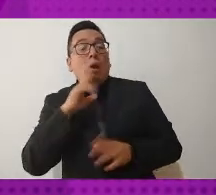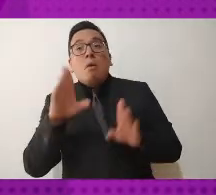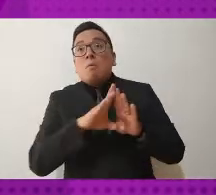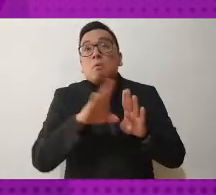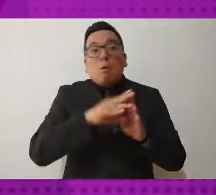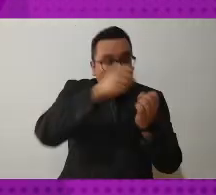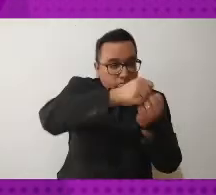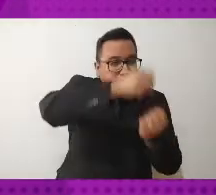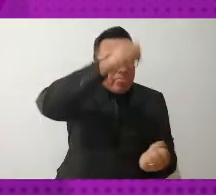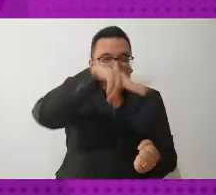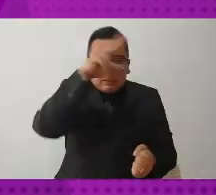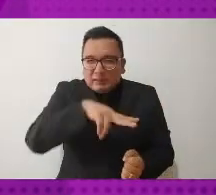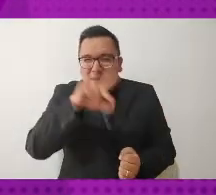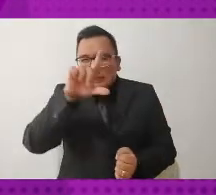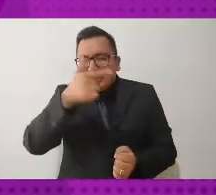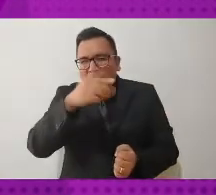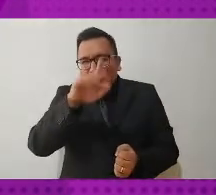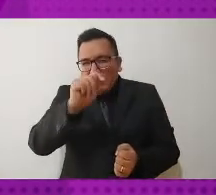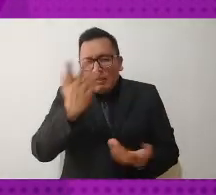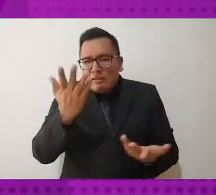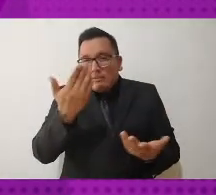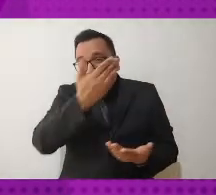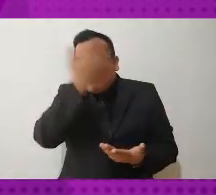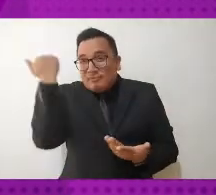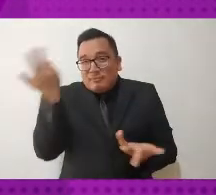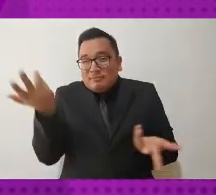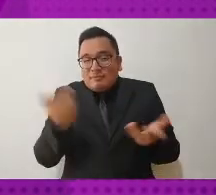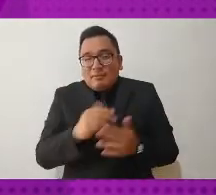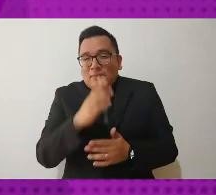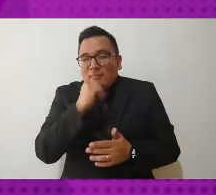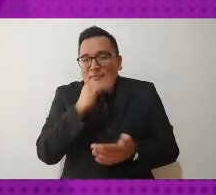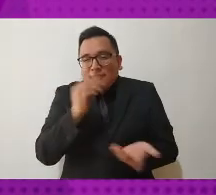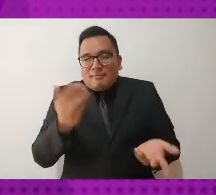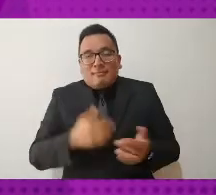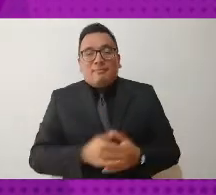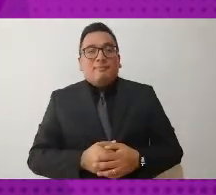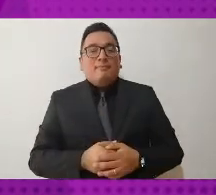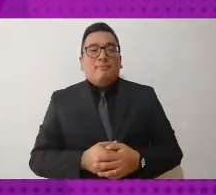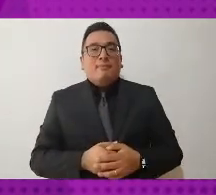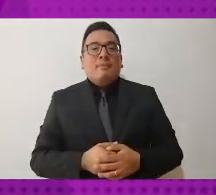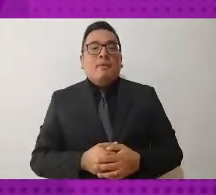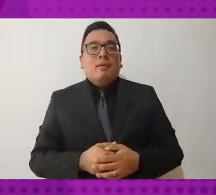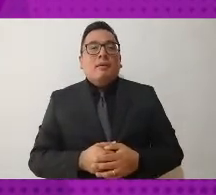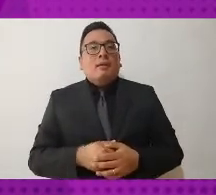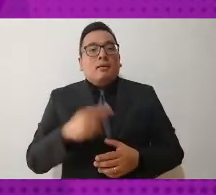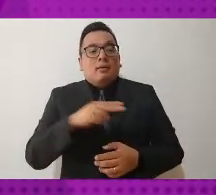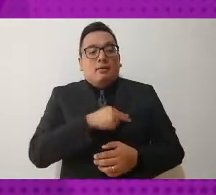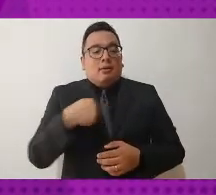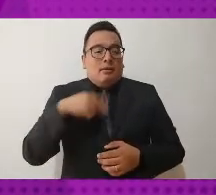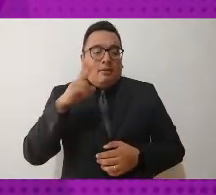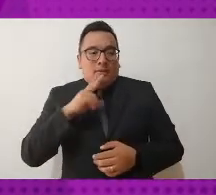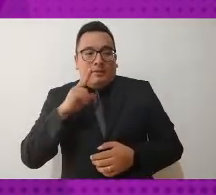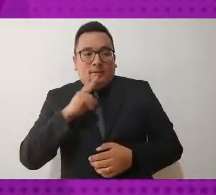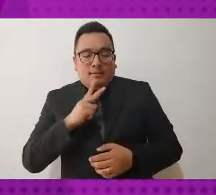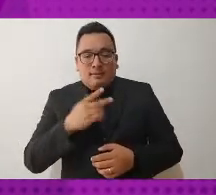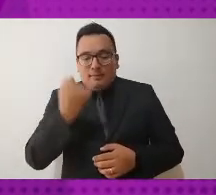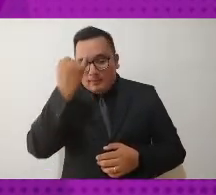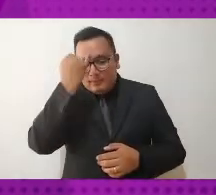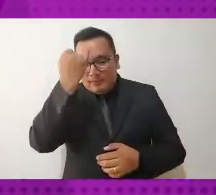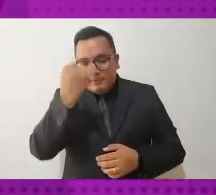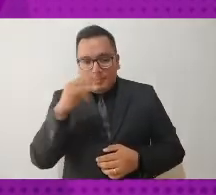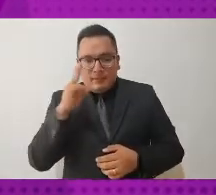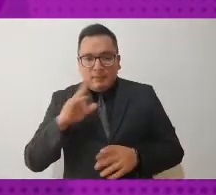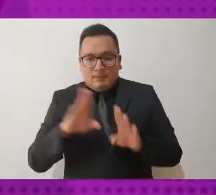vas a comprobar que eres de la comunidad no es un tema complicado aún que no se ha podido arreglar pero estamos trabajando para que se pueda